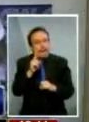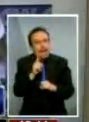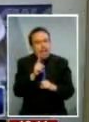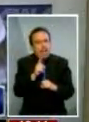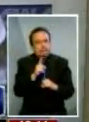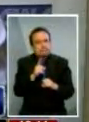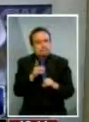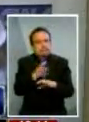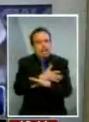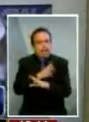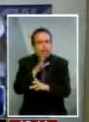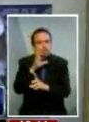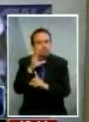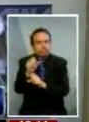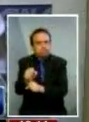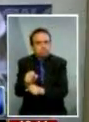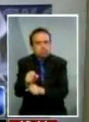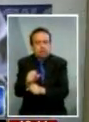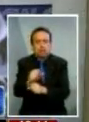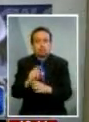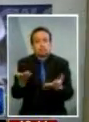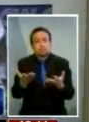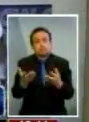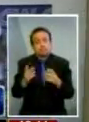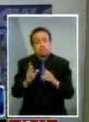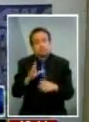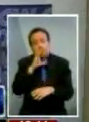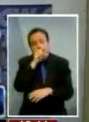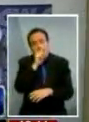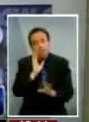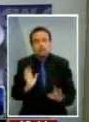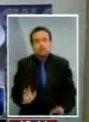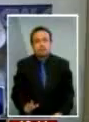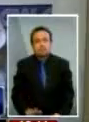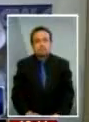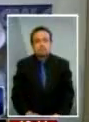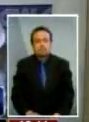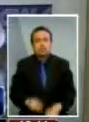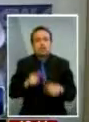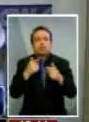que nos ataquen, tenemos que soportarlo.